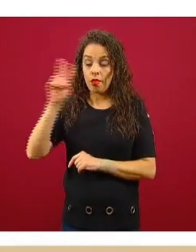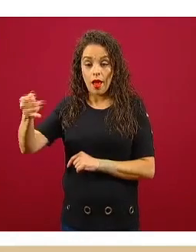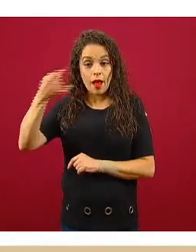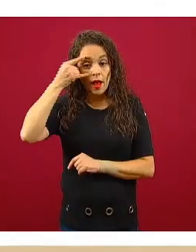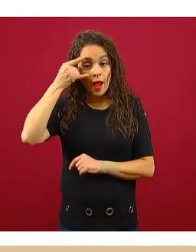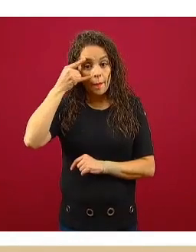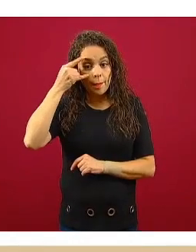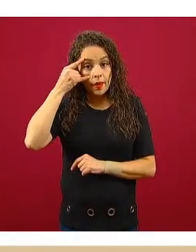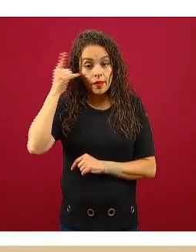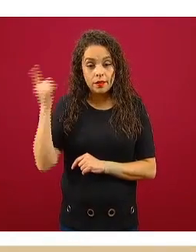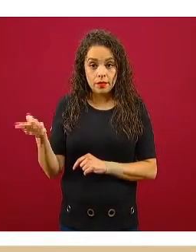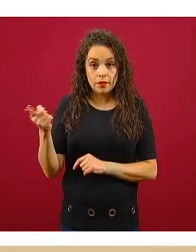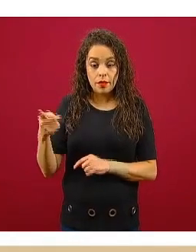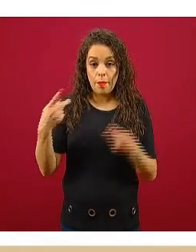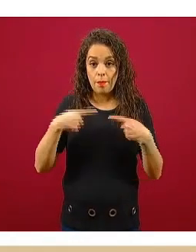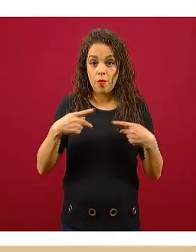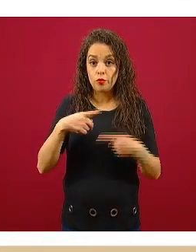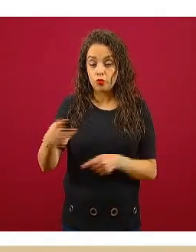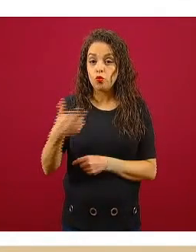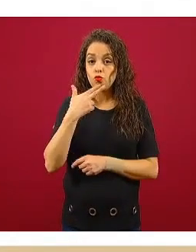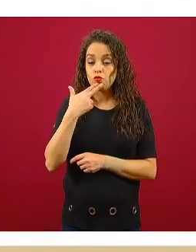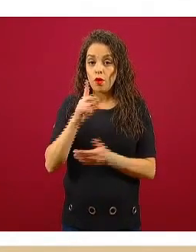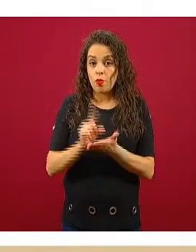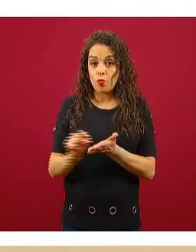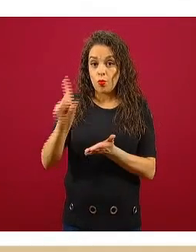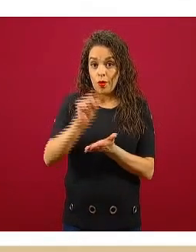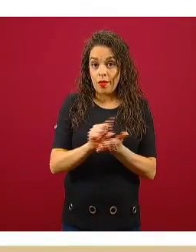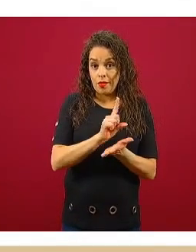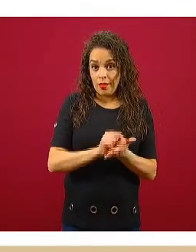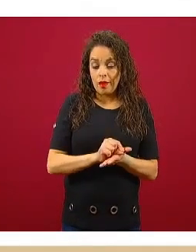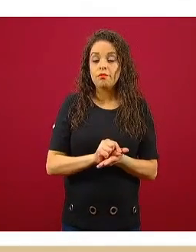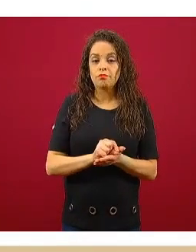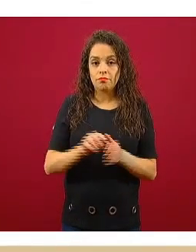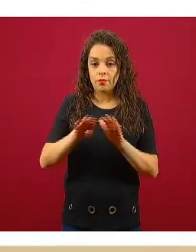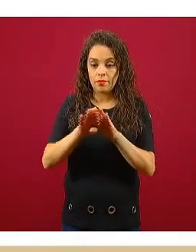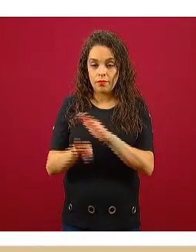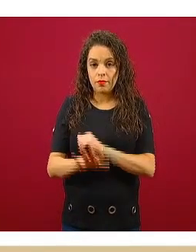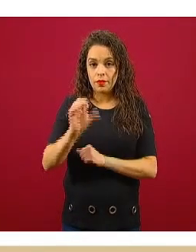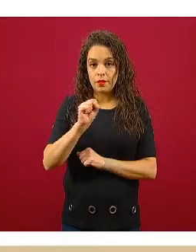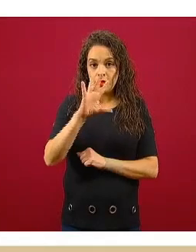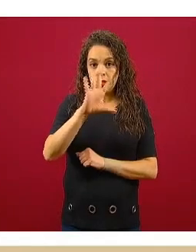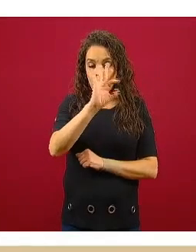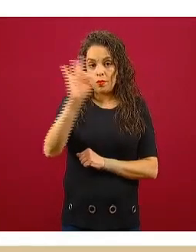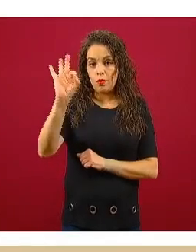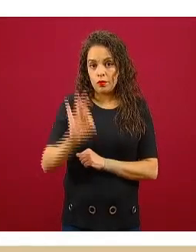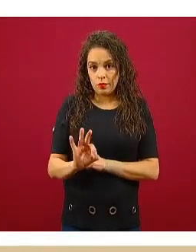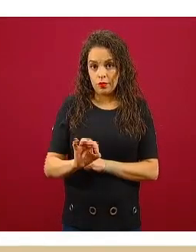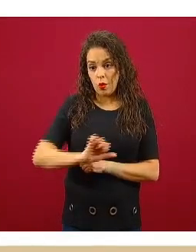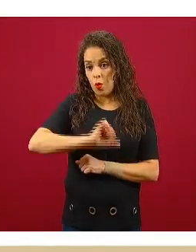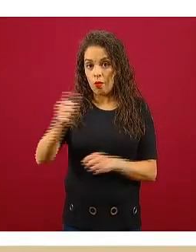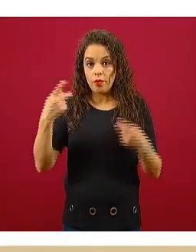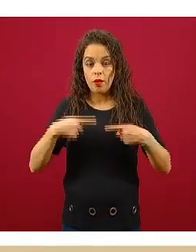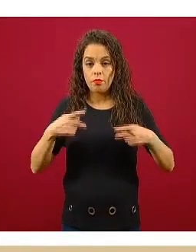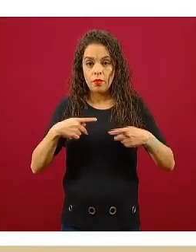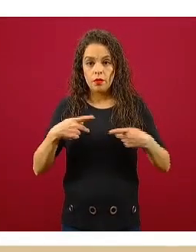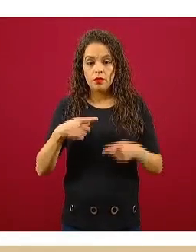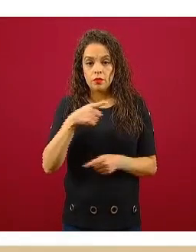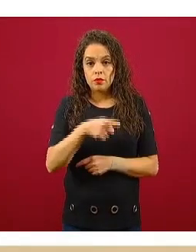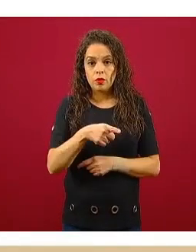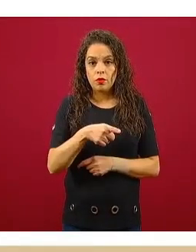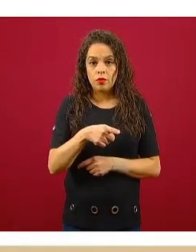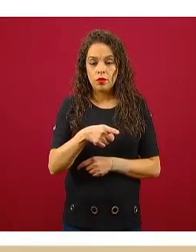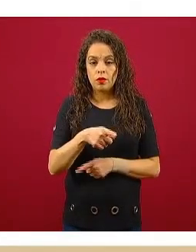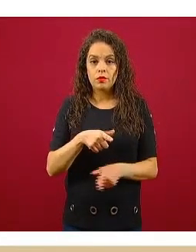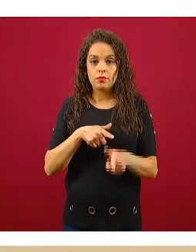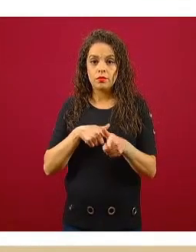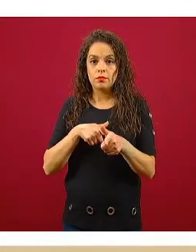los usuarios de Twitter ya por debajo del 65% y el resto de usuarios